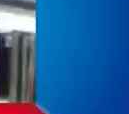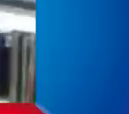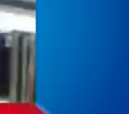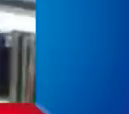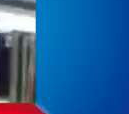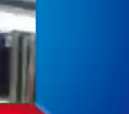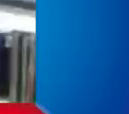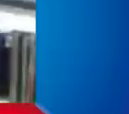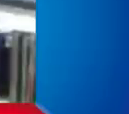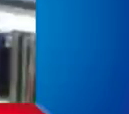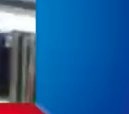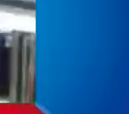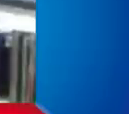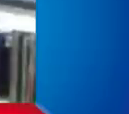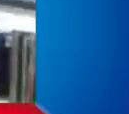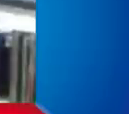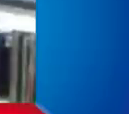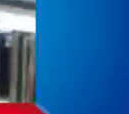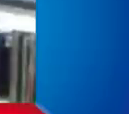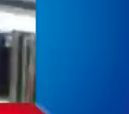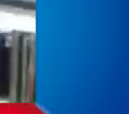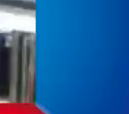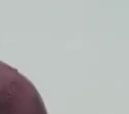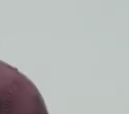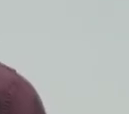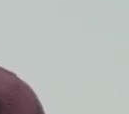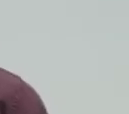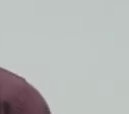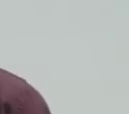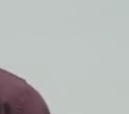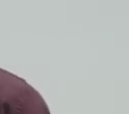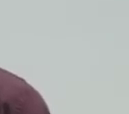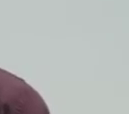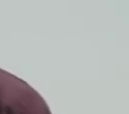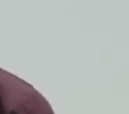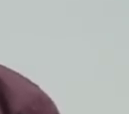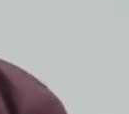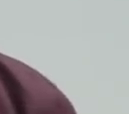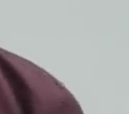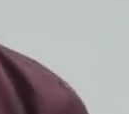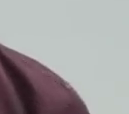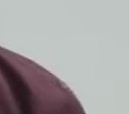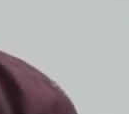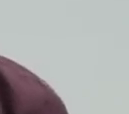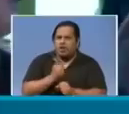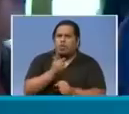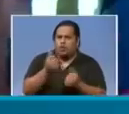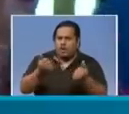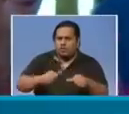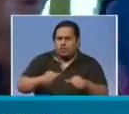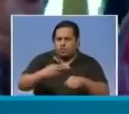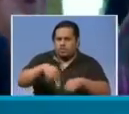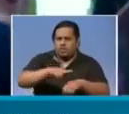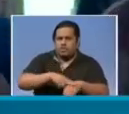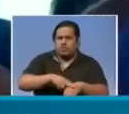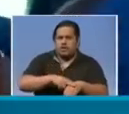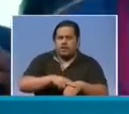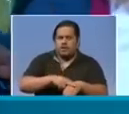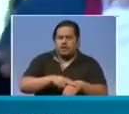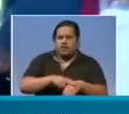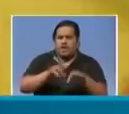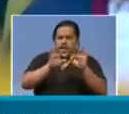Paciencia, prudencia y diálogo incesante. Ayer Alvarado habló de unidad nacional. En el entarimado a su lado